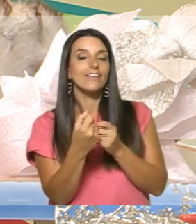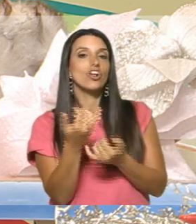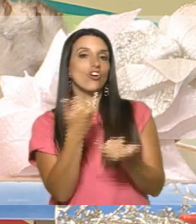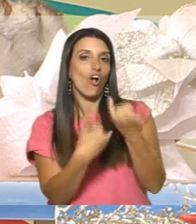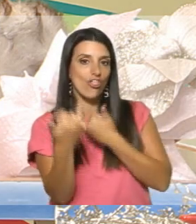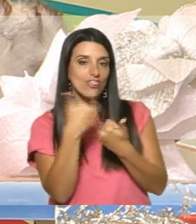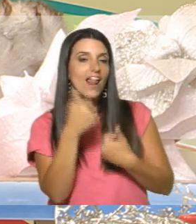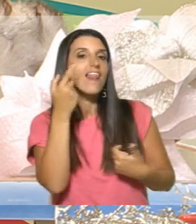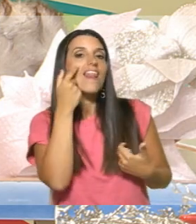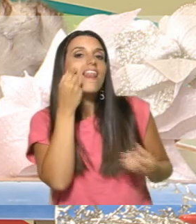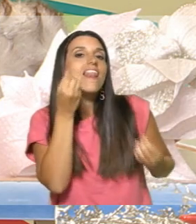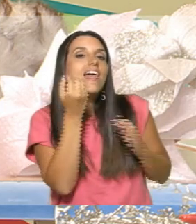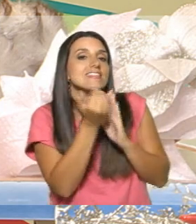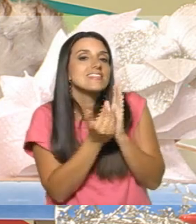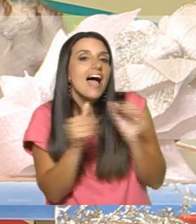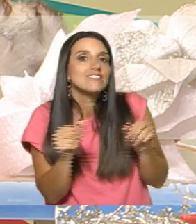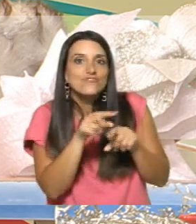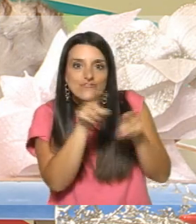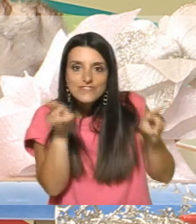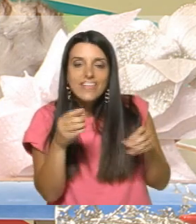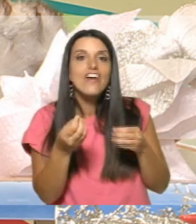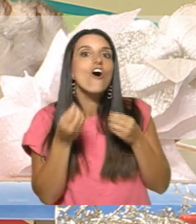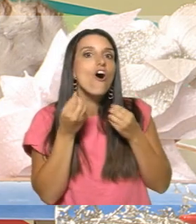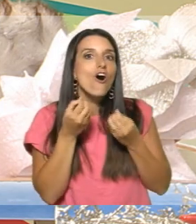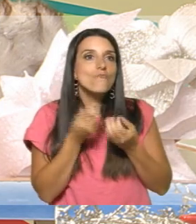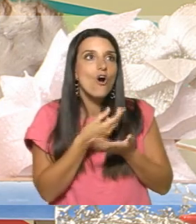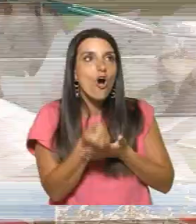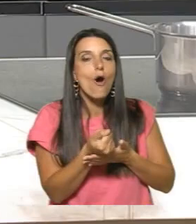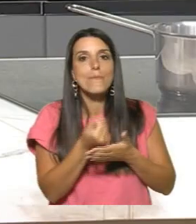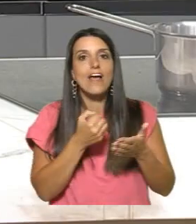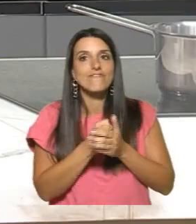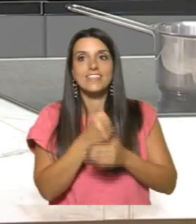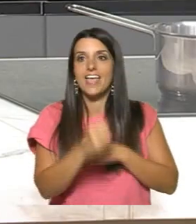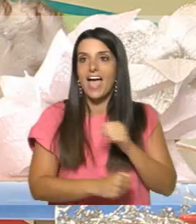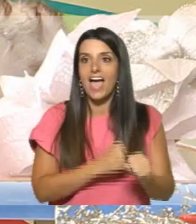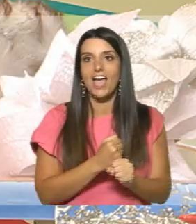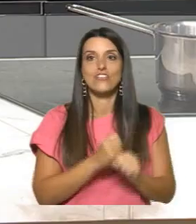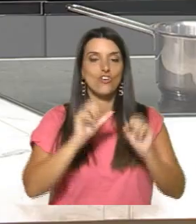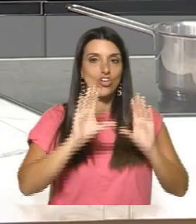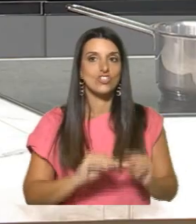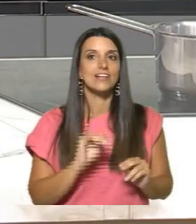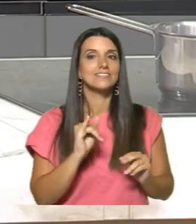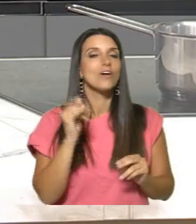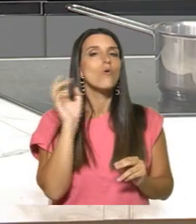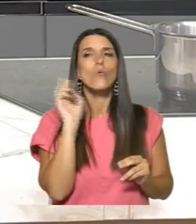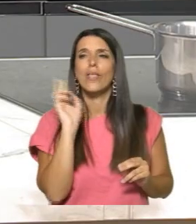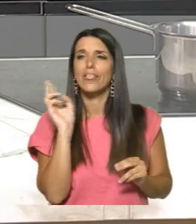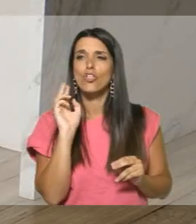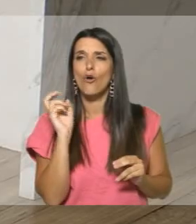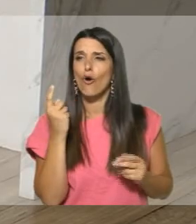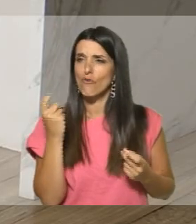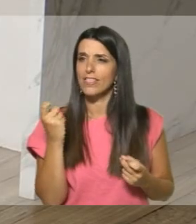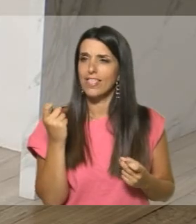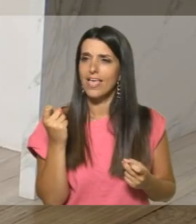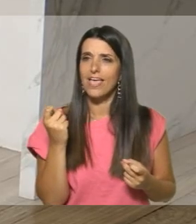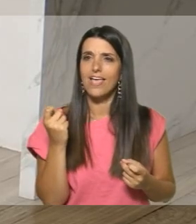contarnos a ver qué tipo de recetas hacen ustedes, cómo vienen con las compras de fin de año. ¿no? Este ruidito me parece que es más fuerte que el otro, ¿no? No,